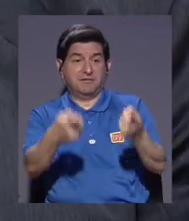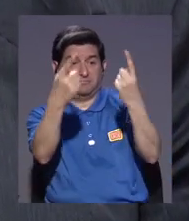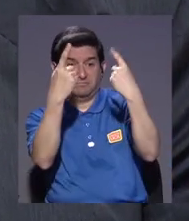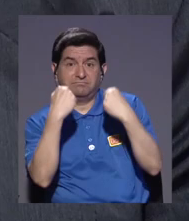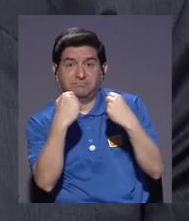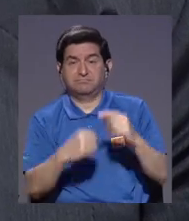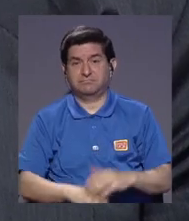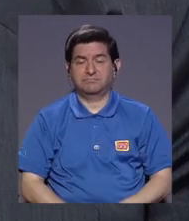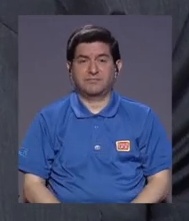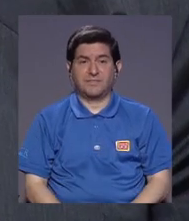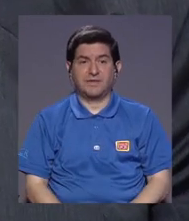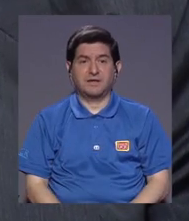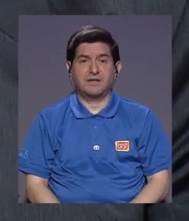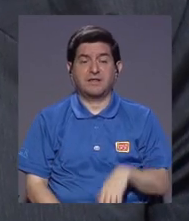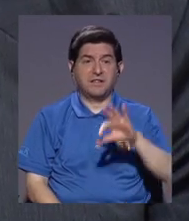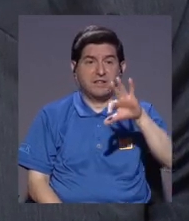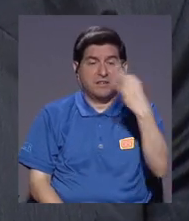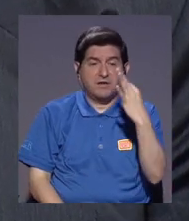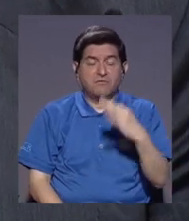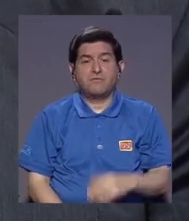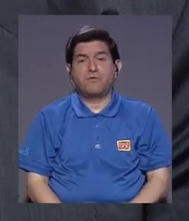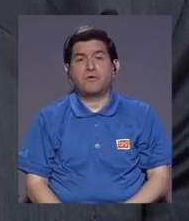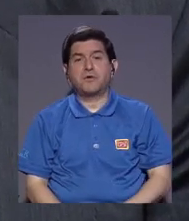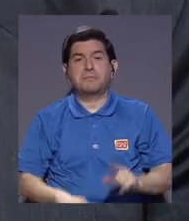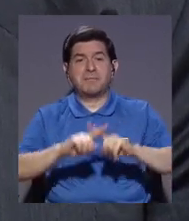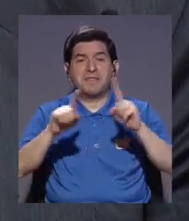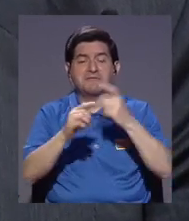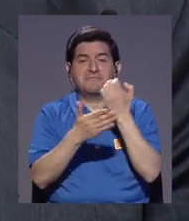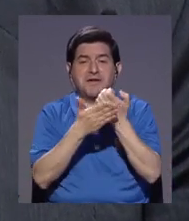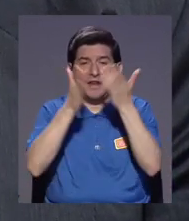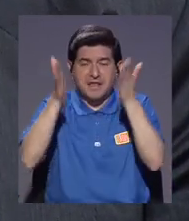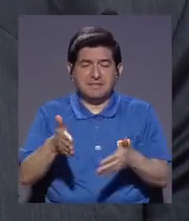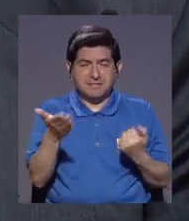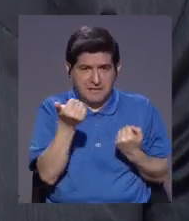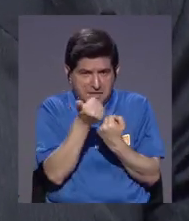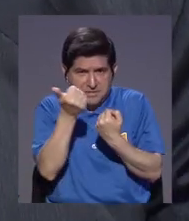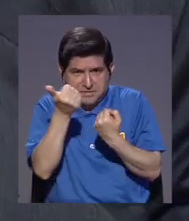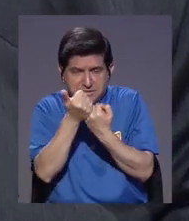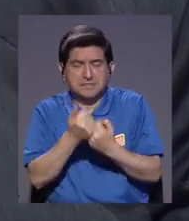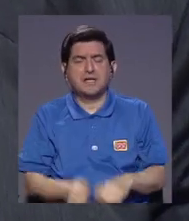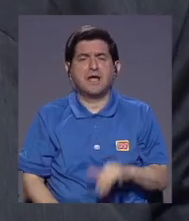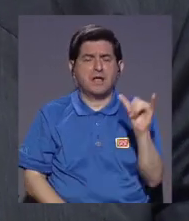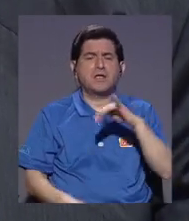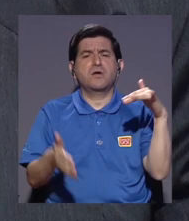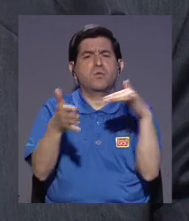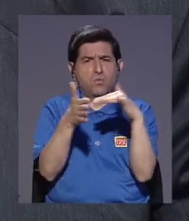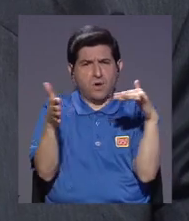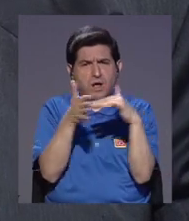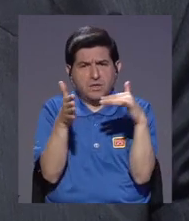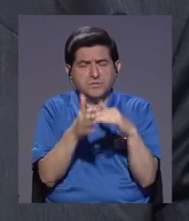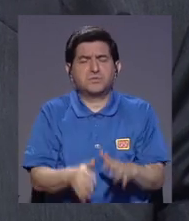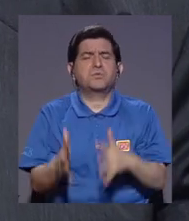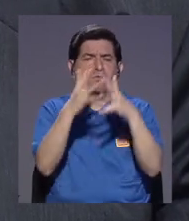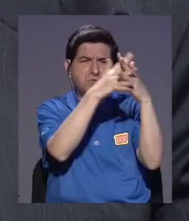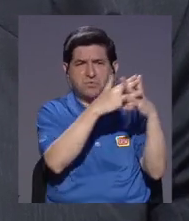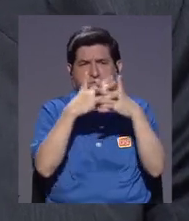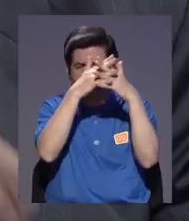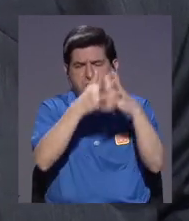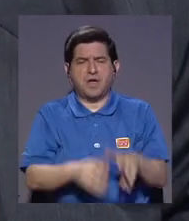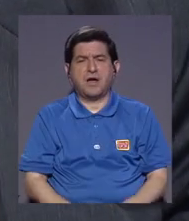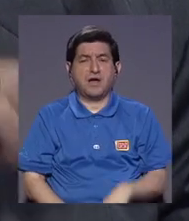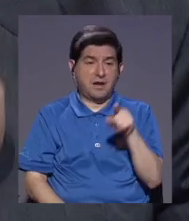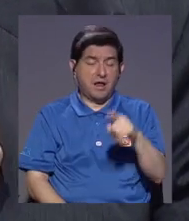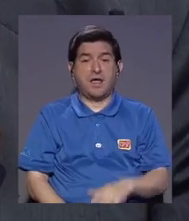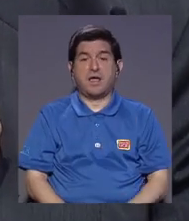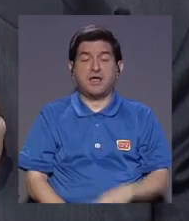aquí vinieron a caballo con muchos economistas que también habían estudiado en los eeuu